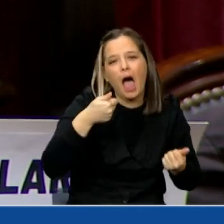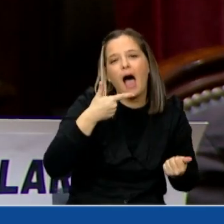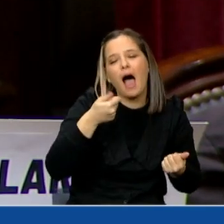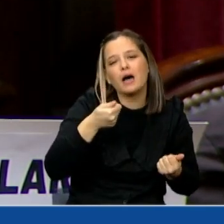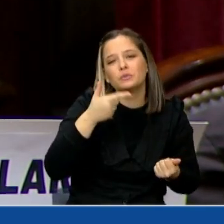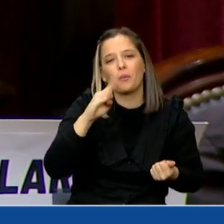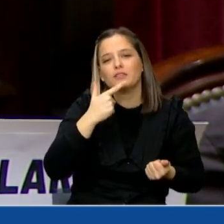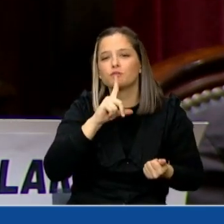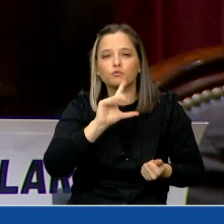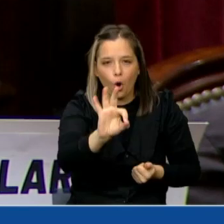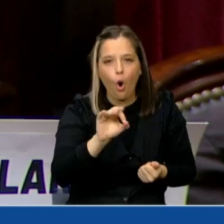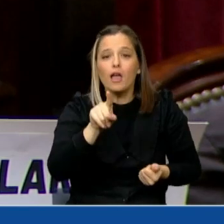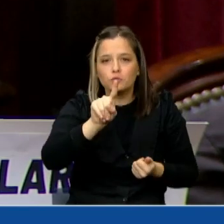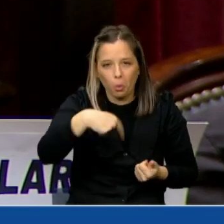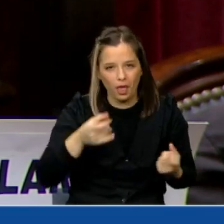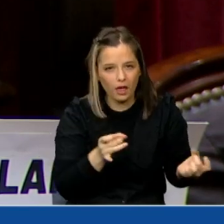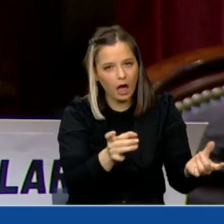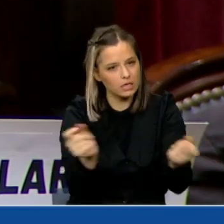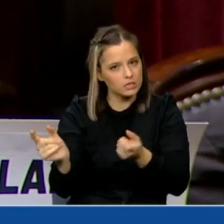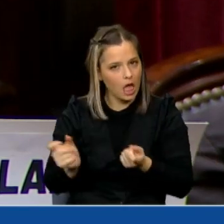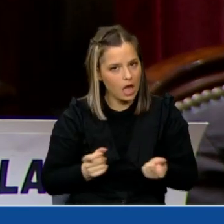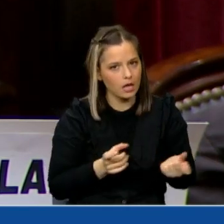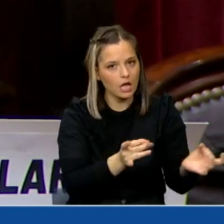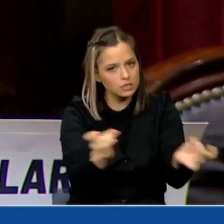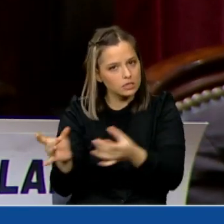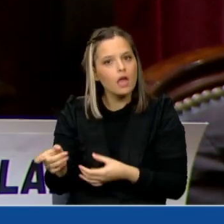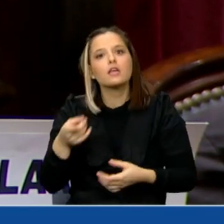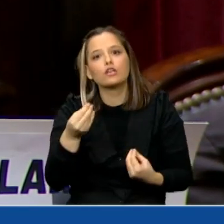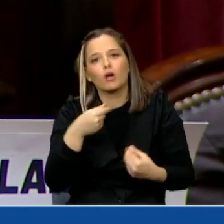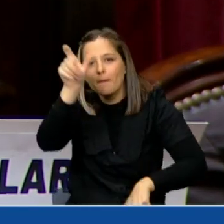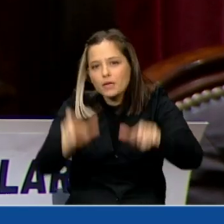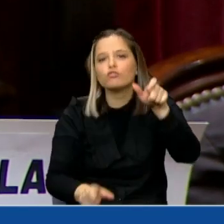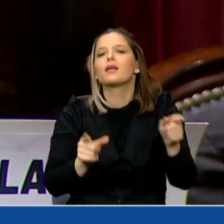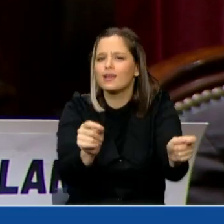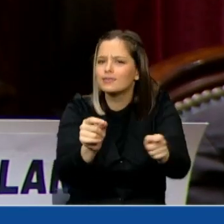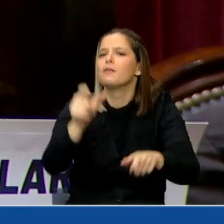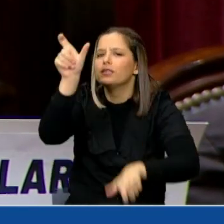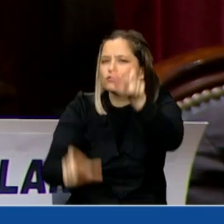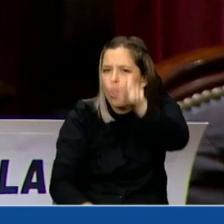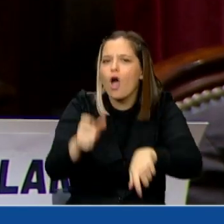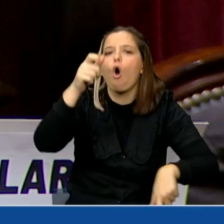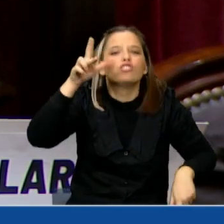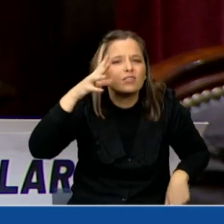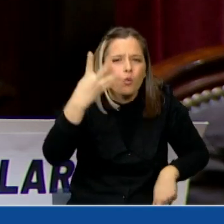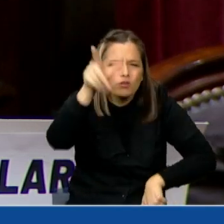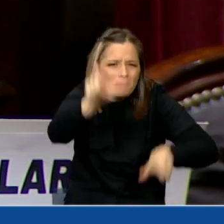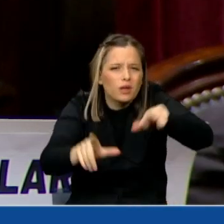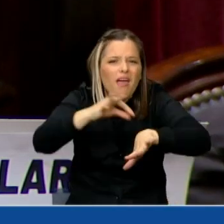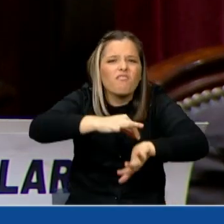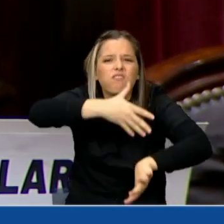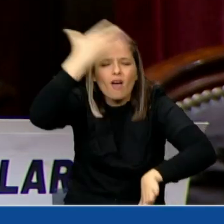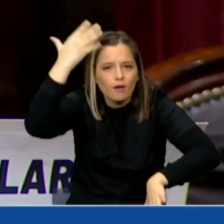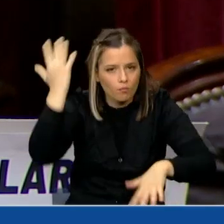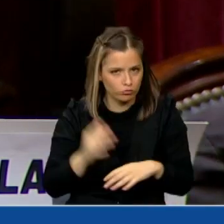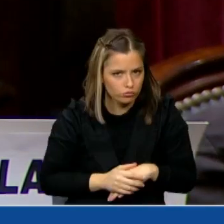cancerígena. Ya hay 3 trabajadores muertos, 84 enfermos. Están reclamando para que